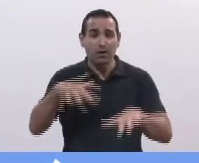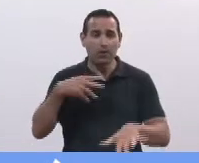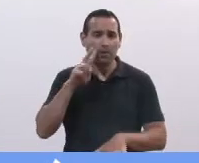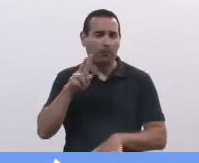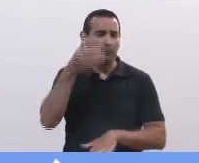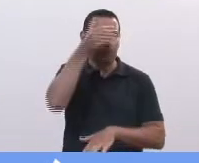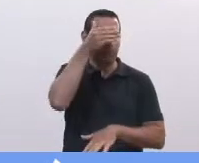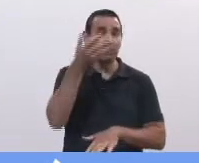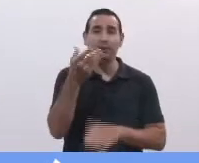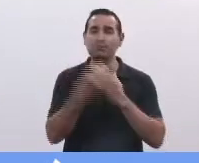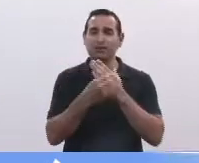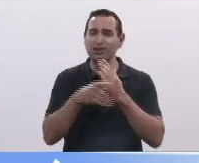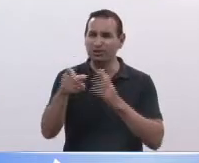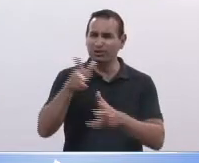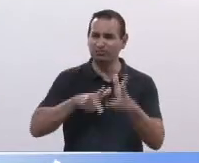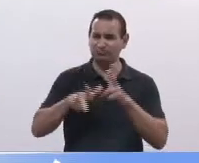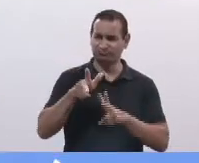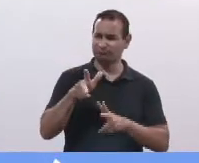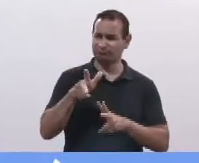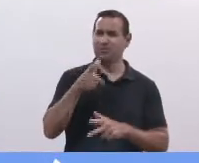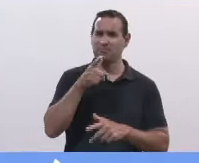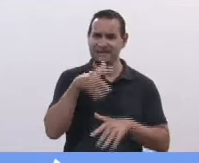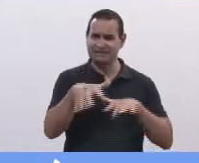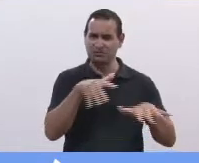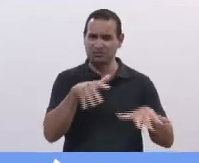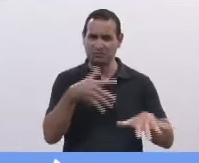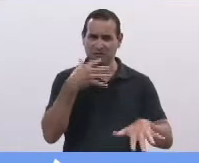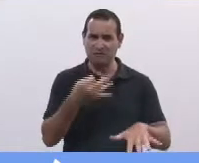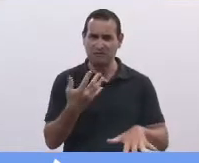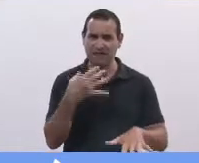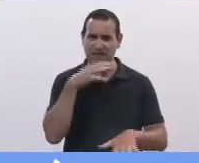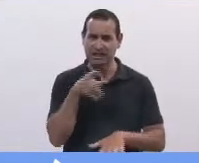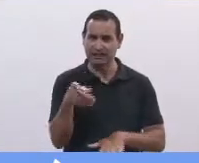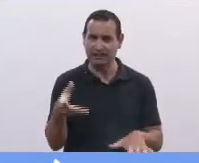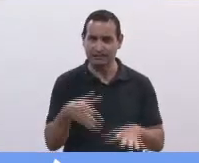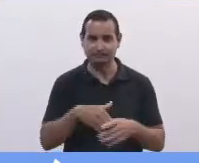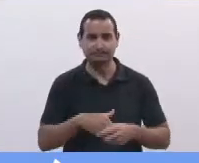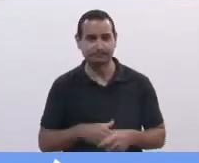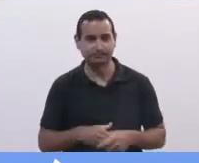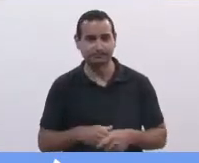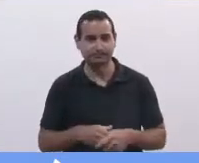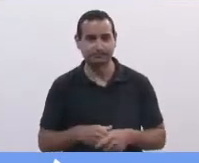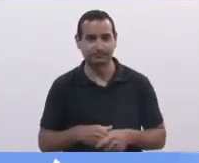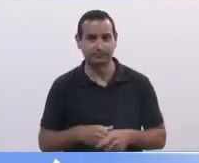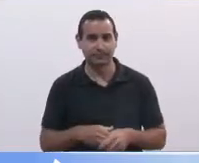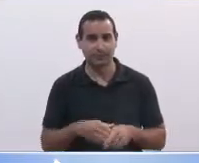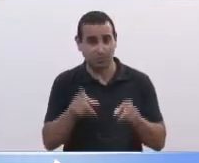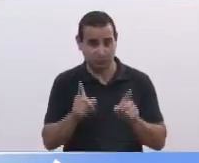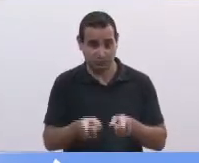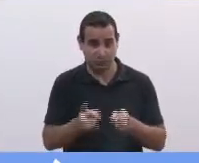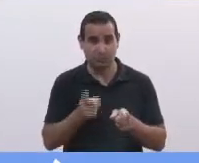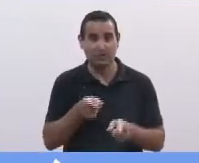tiene algunos de los dichos del ministro y de algunos funcionarios del Gobierno Nacional. Por ejemplo,